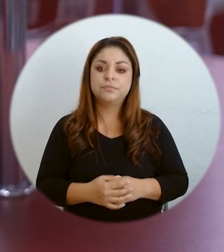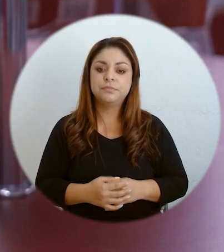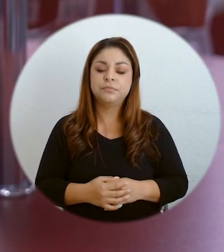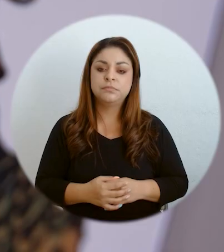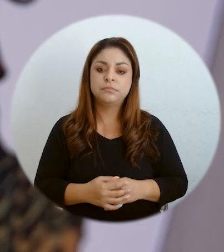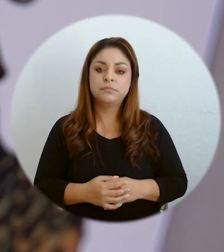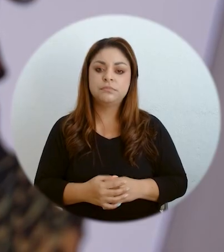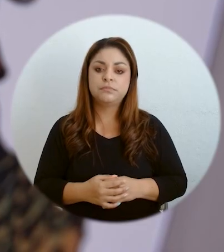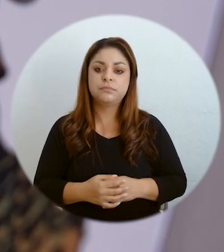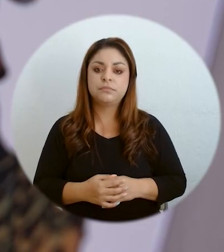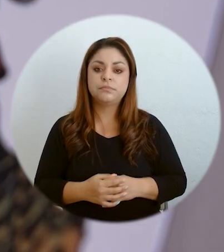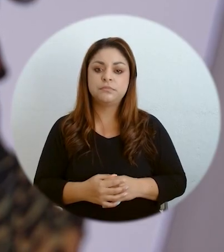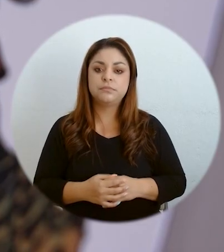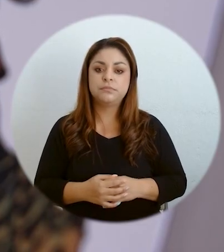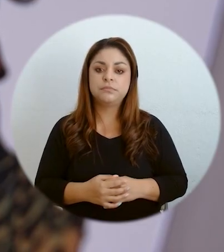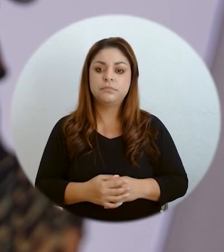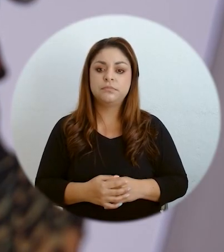implemente